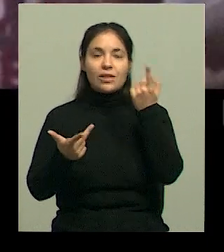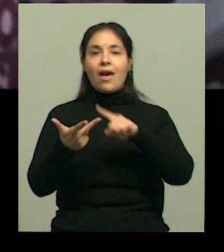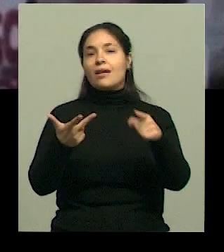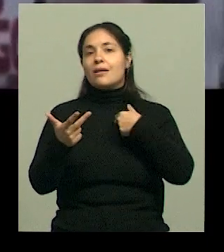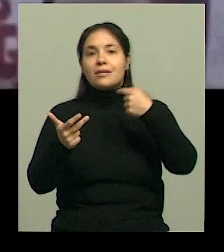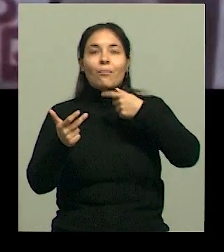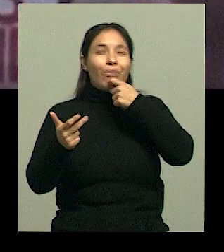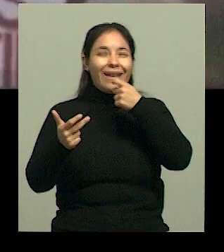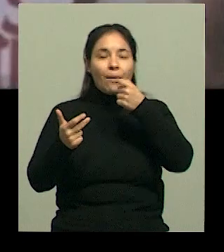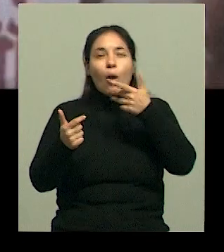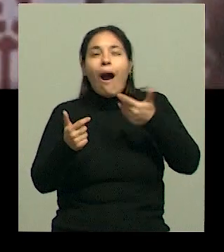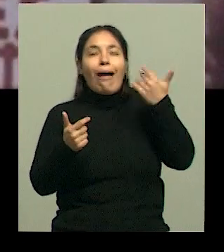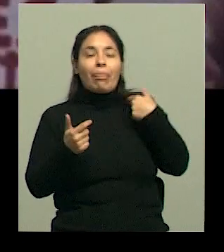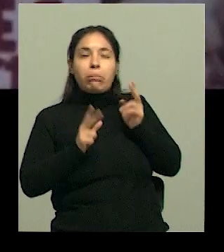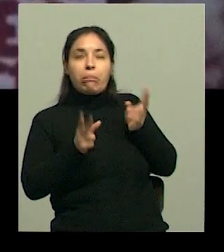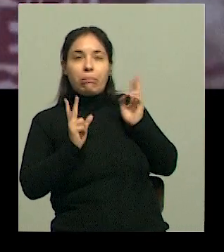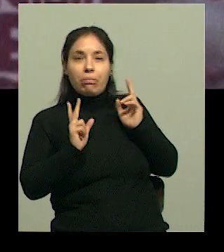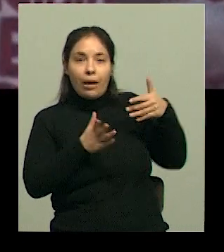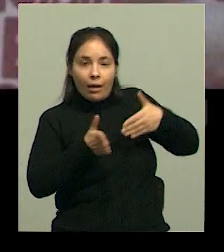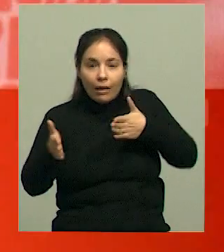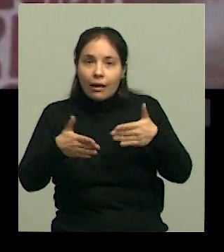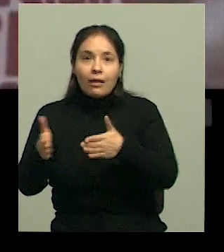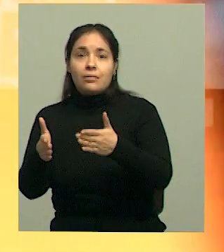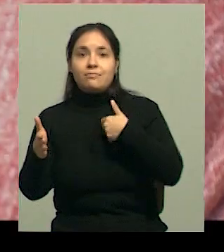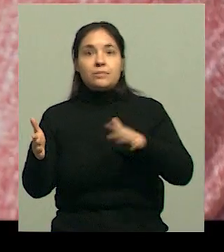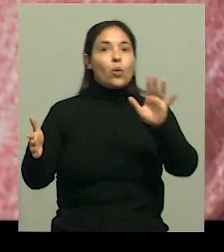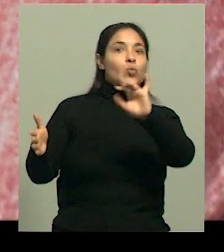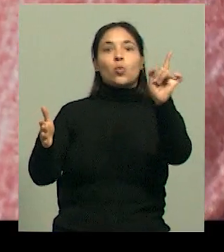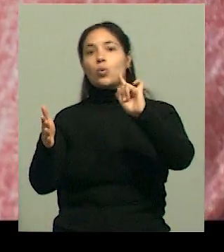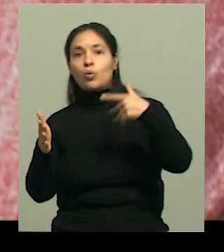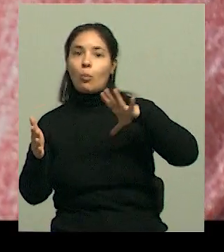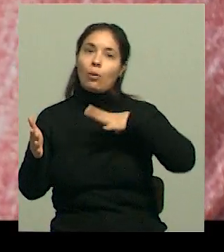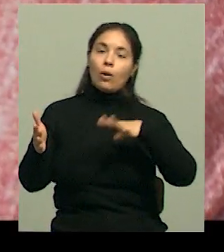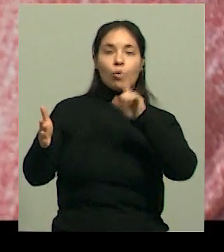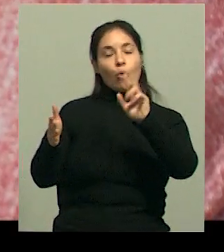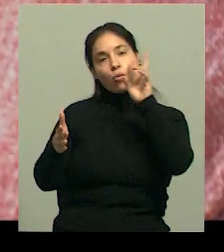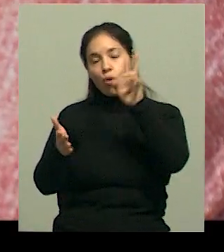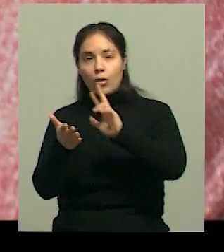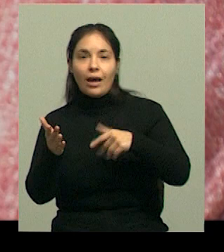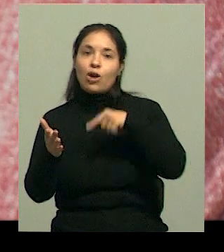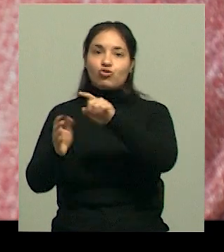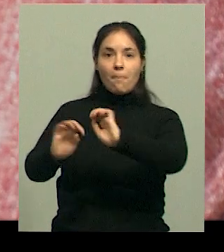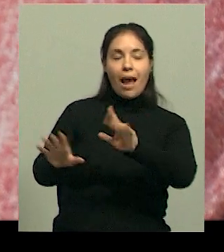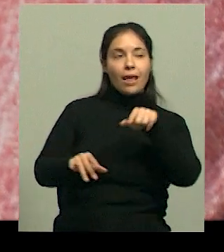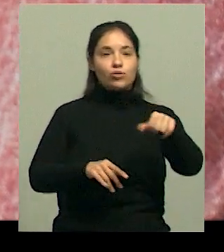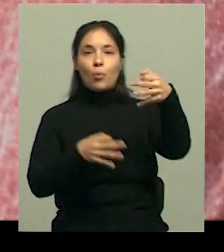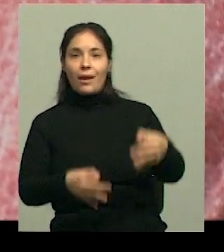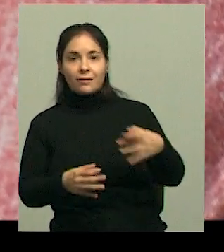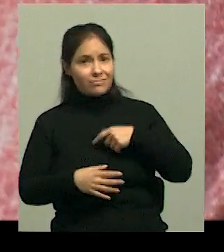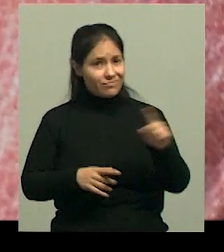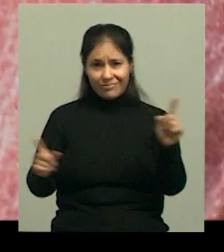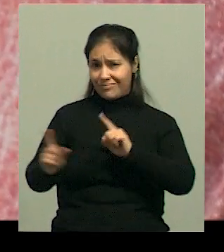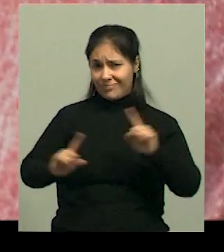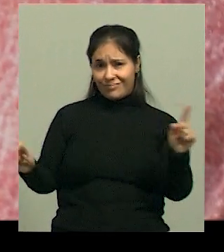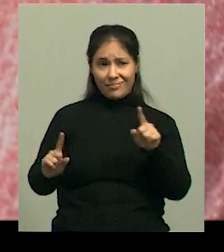por donde, en lugares que, no, por ahí, mejor no leamos esto, mejor esto está mal o esto está bien. No, esto no está